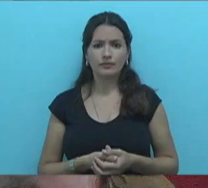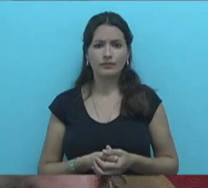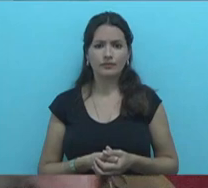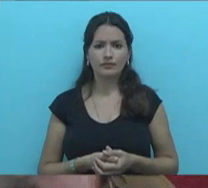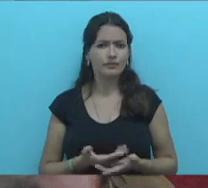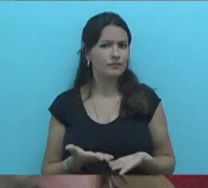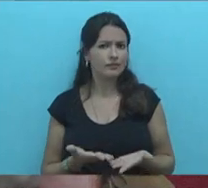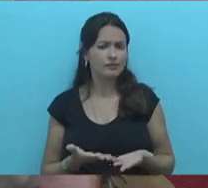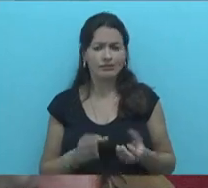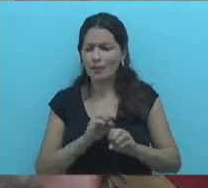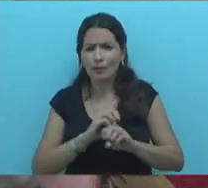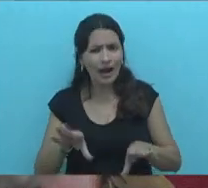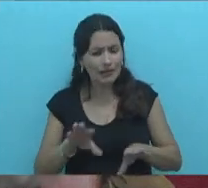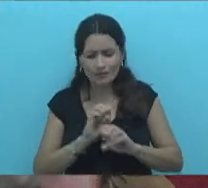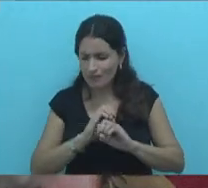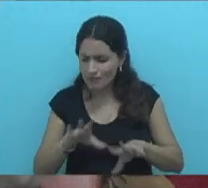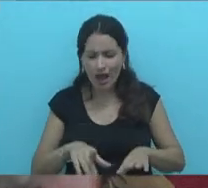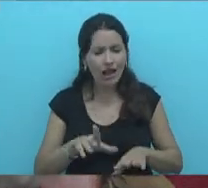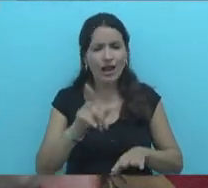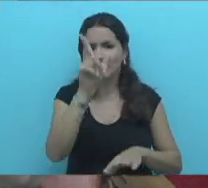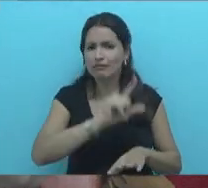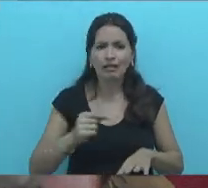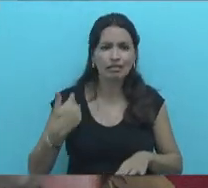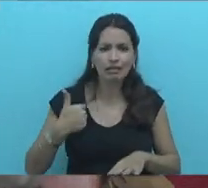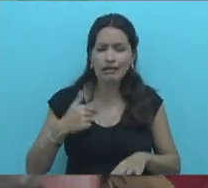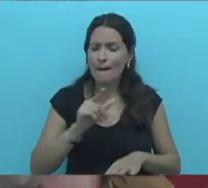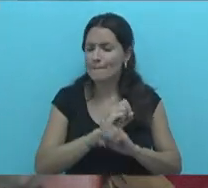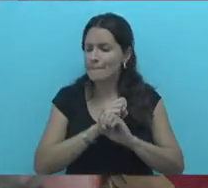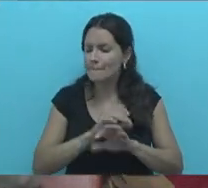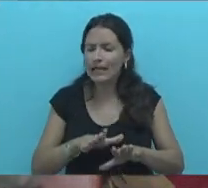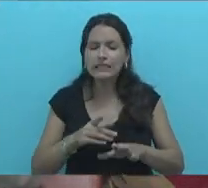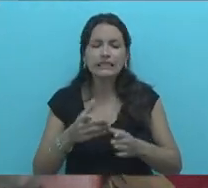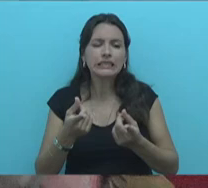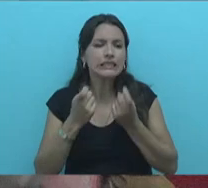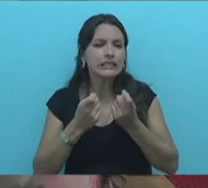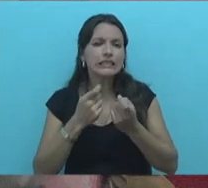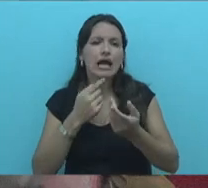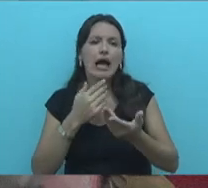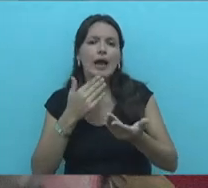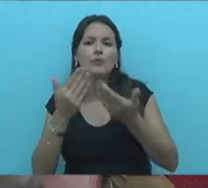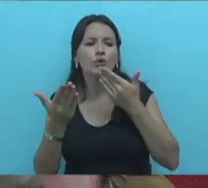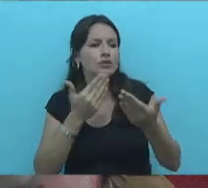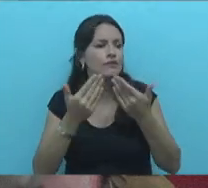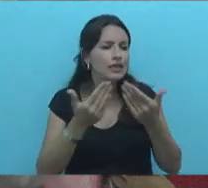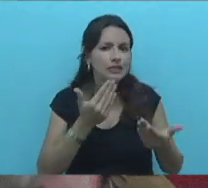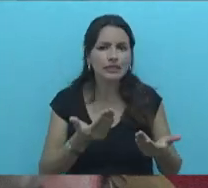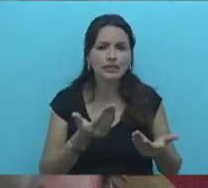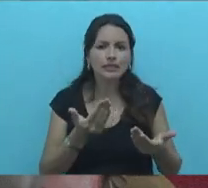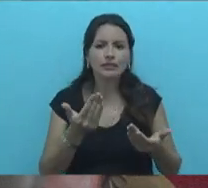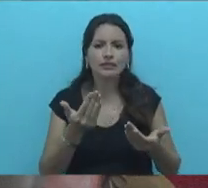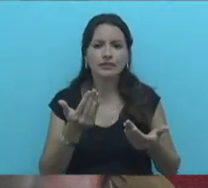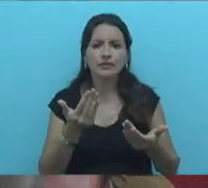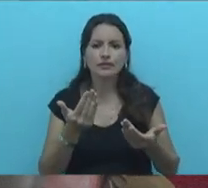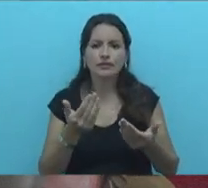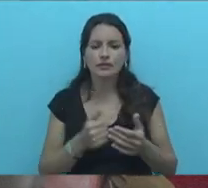una cosa muy mala para la República Argentina. Y es un debate que tenemos que dar, ¿no es cierto?, creo que a